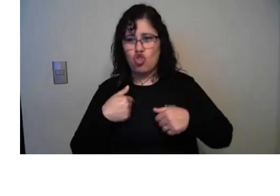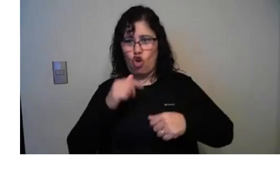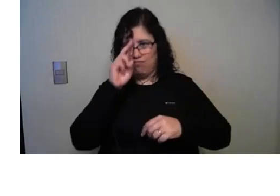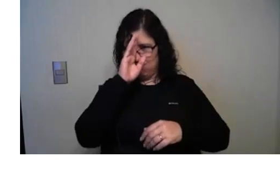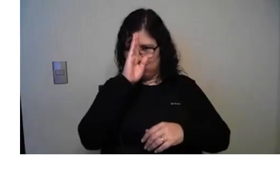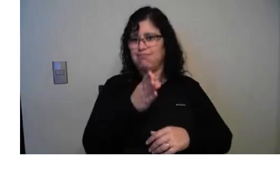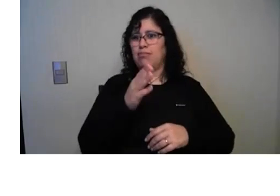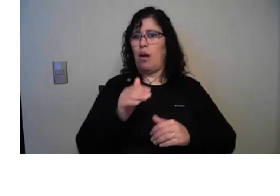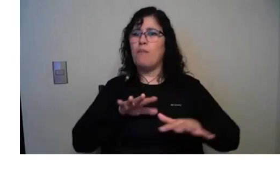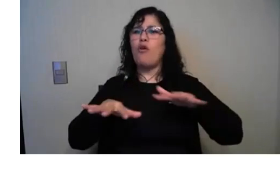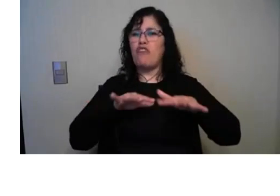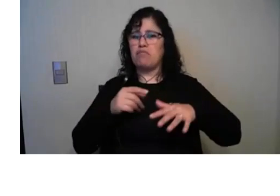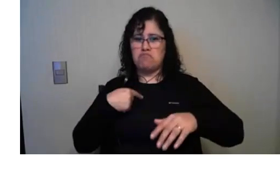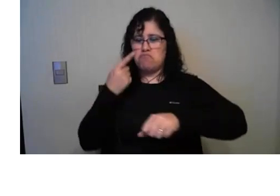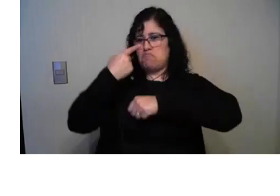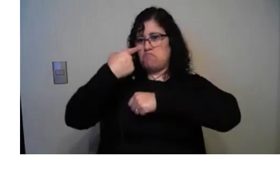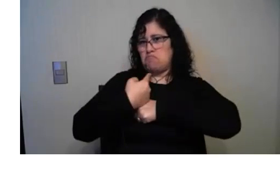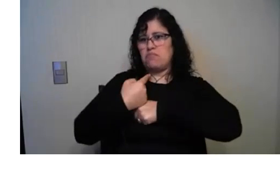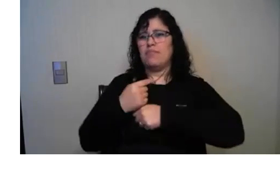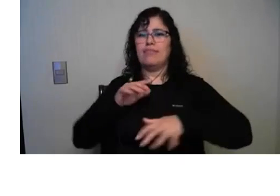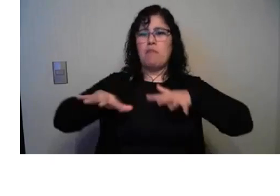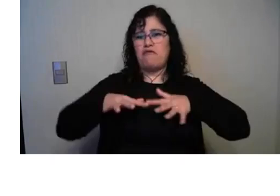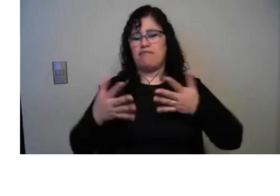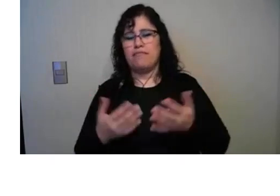Si pudiéramos separar así, como en esta línea,